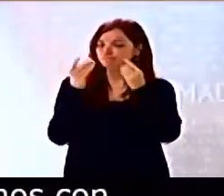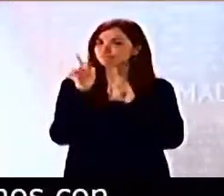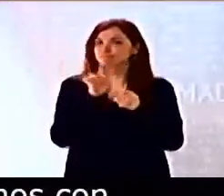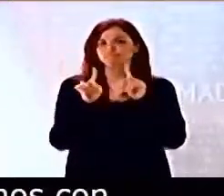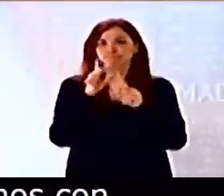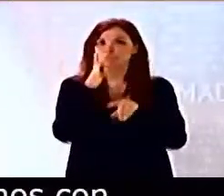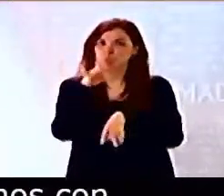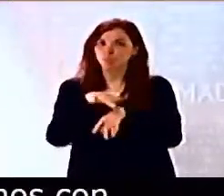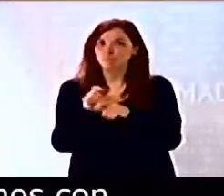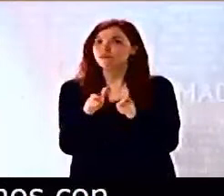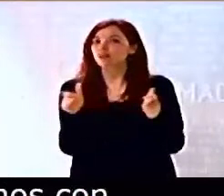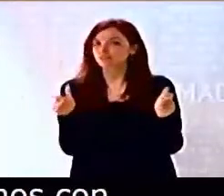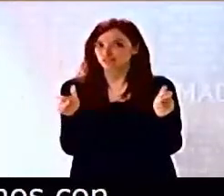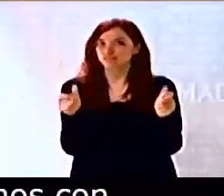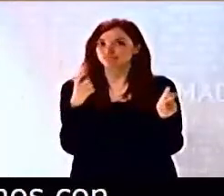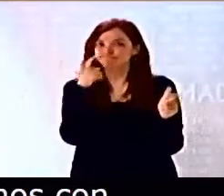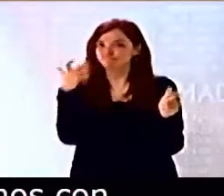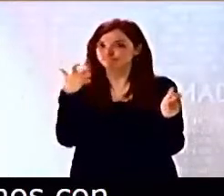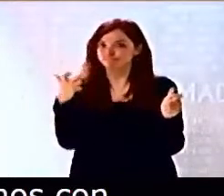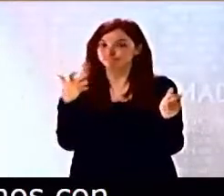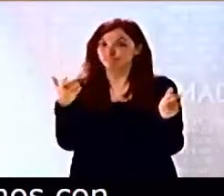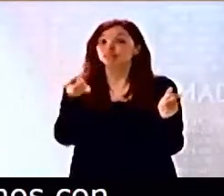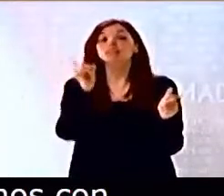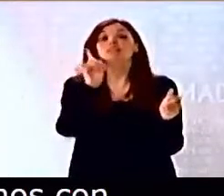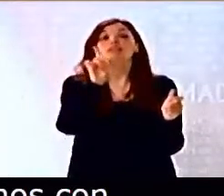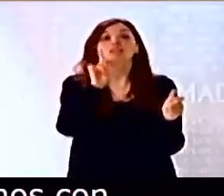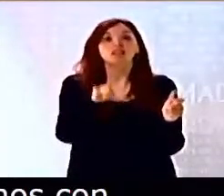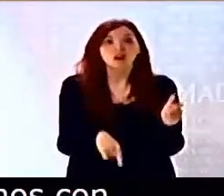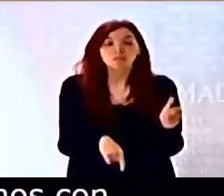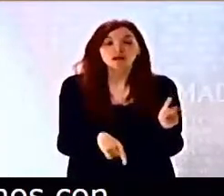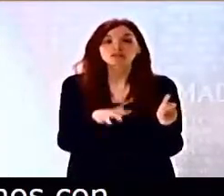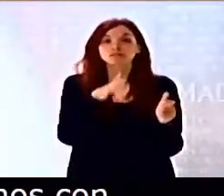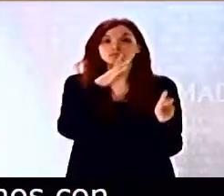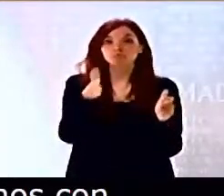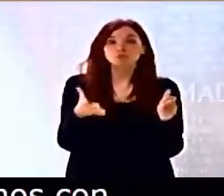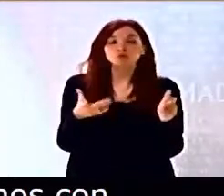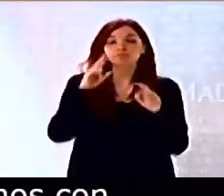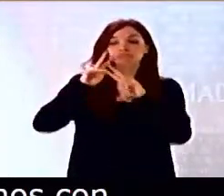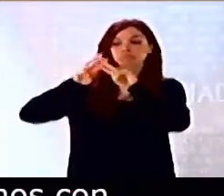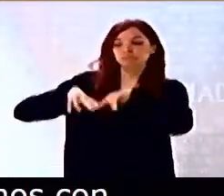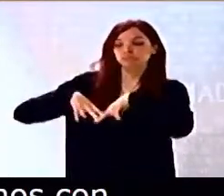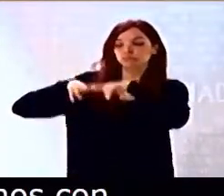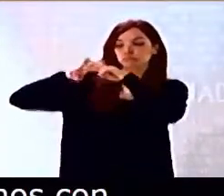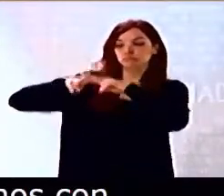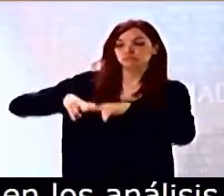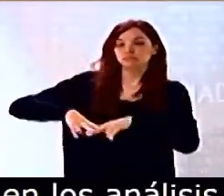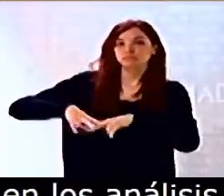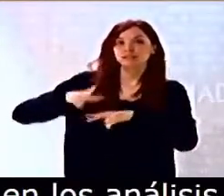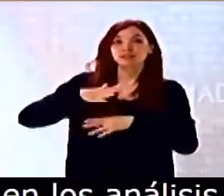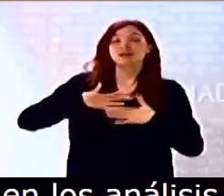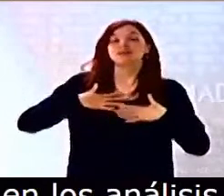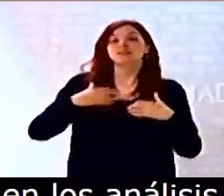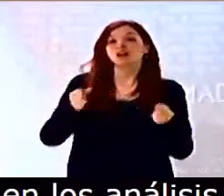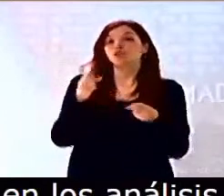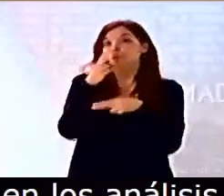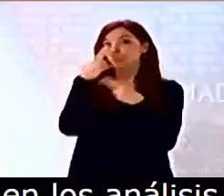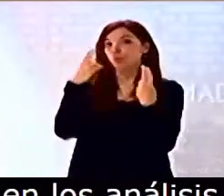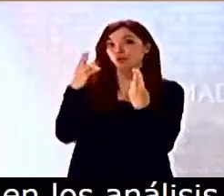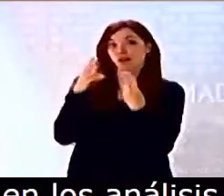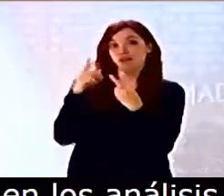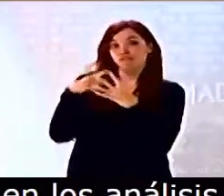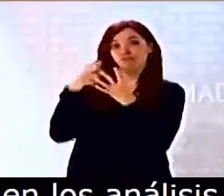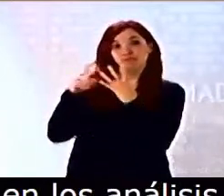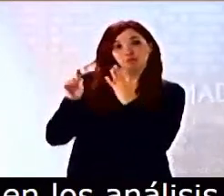incidencia y también en los análisis de los indicadores por parte de Salud Pública